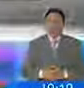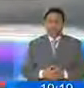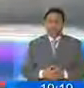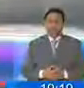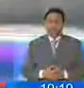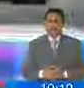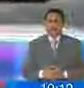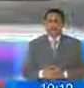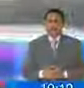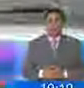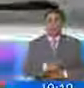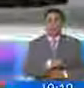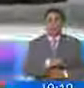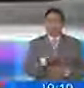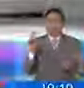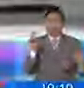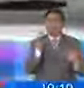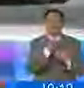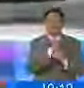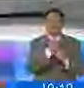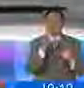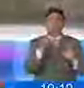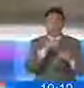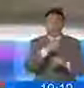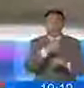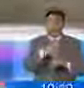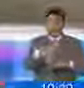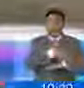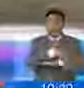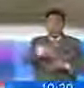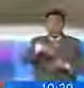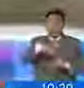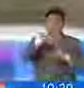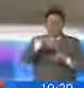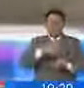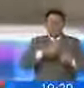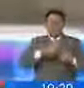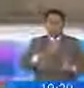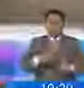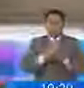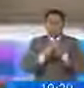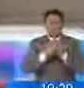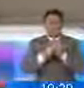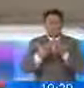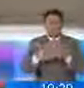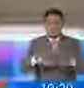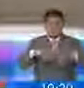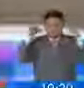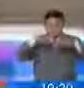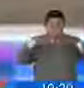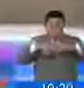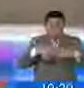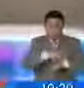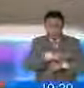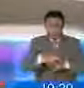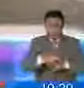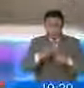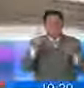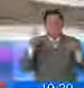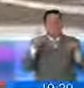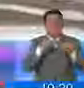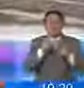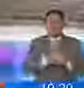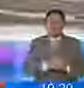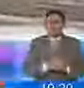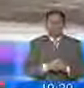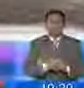Durante el verano es la vía principal del sector, pero en invierno transitar por esa ruta resulta difícil, aun si lo